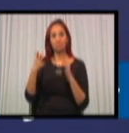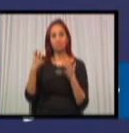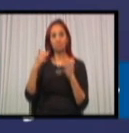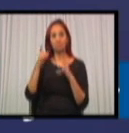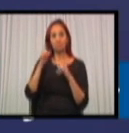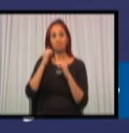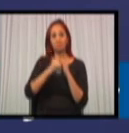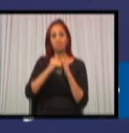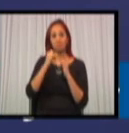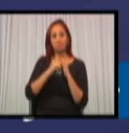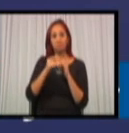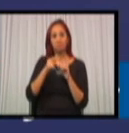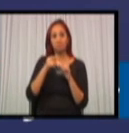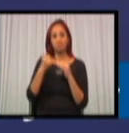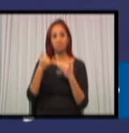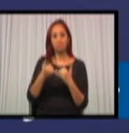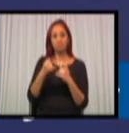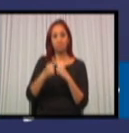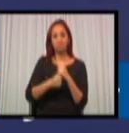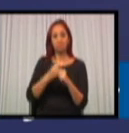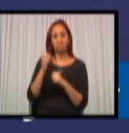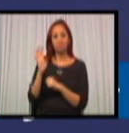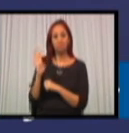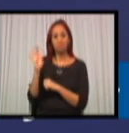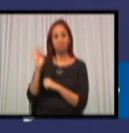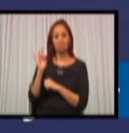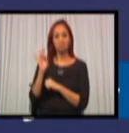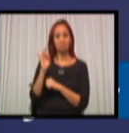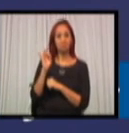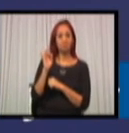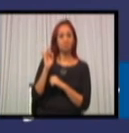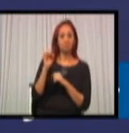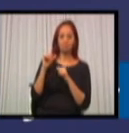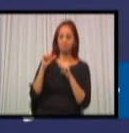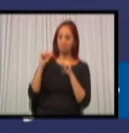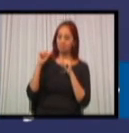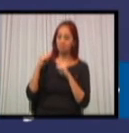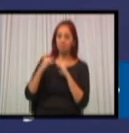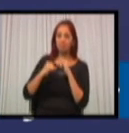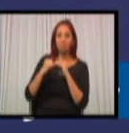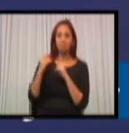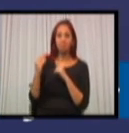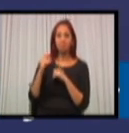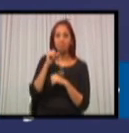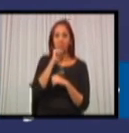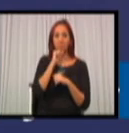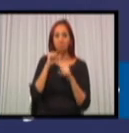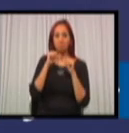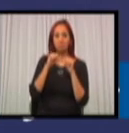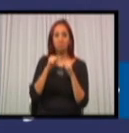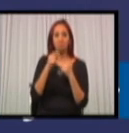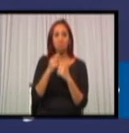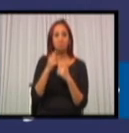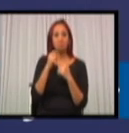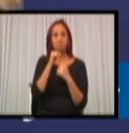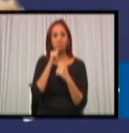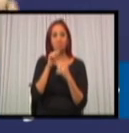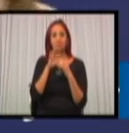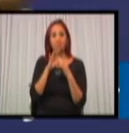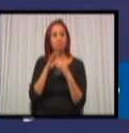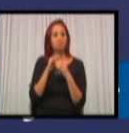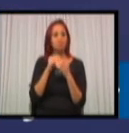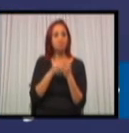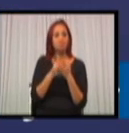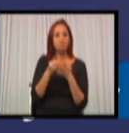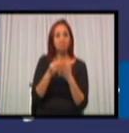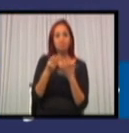eliminando desde ya. Los años 48 ya hay que irlos eliminando. Hay unos viejitos ahí que todavía siguen con el cuentito, no le hablan, no le compren, no le